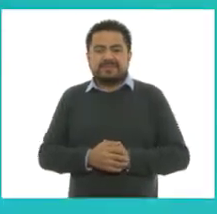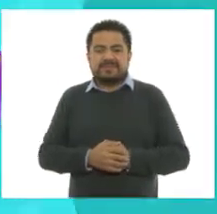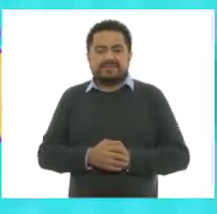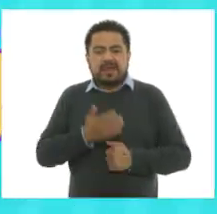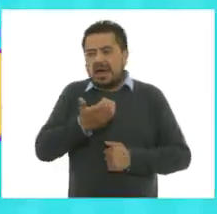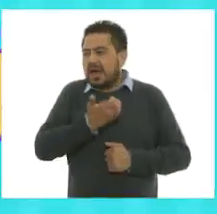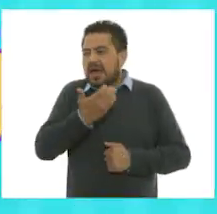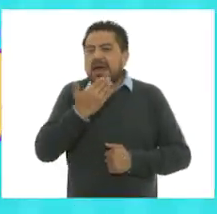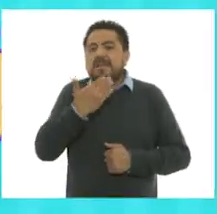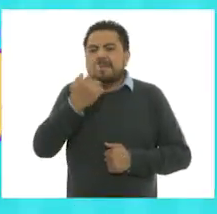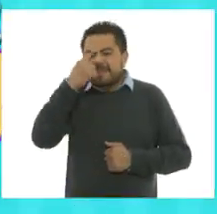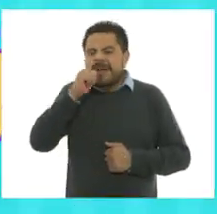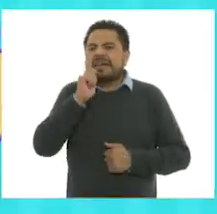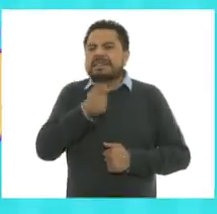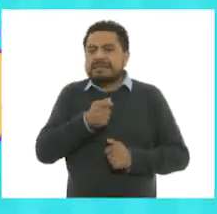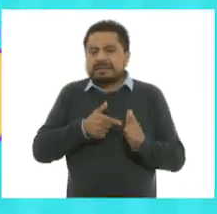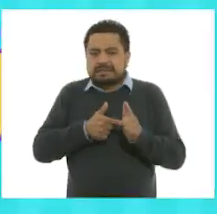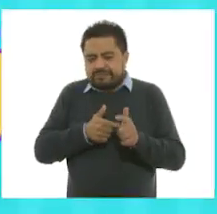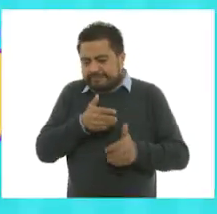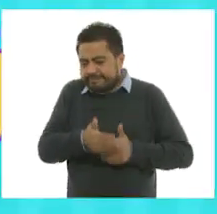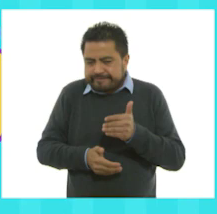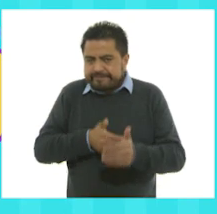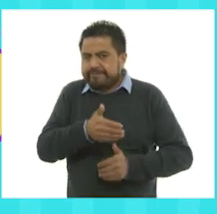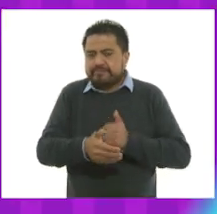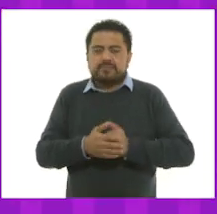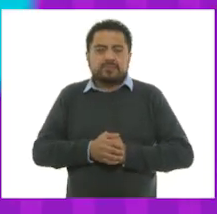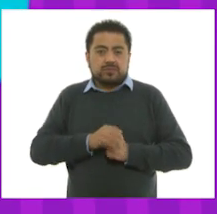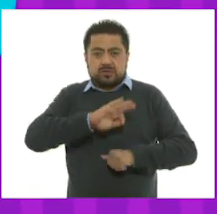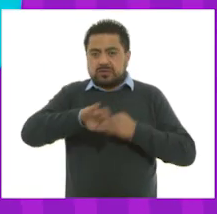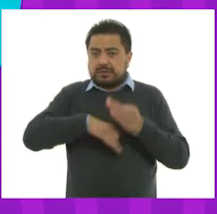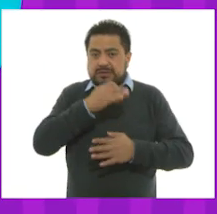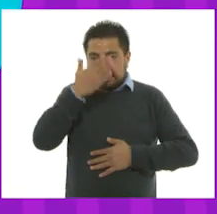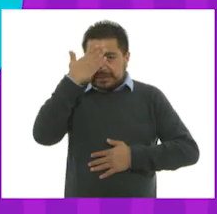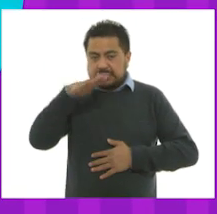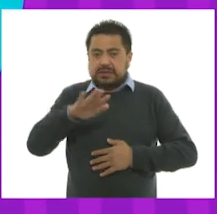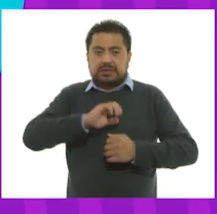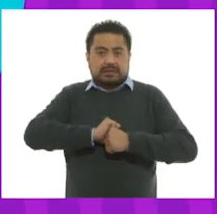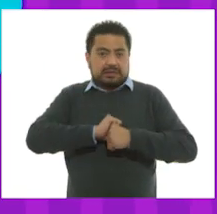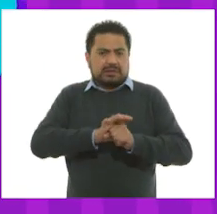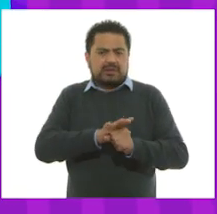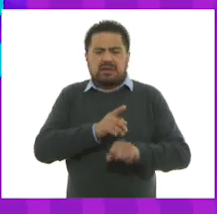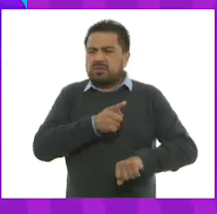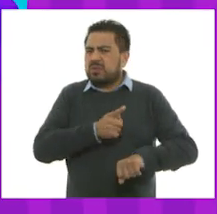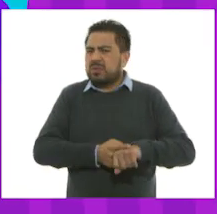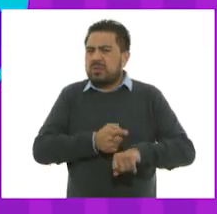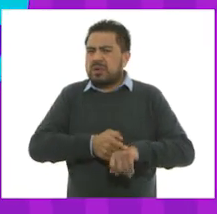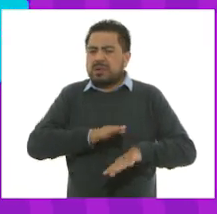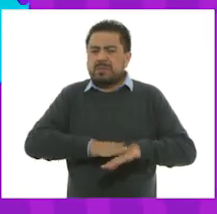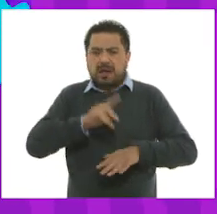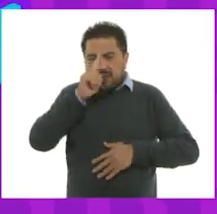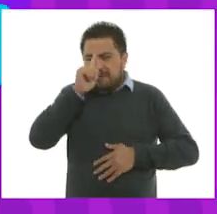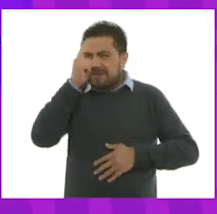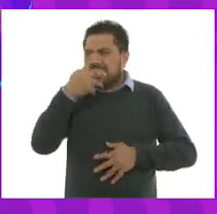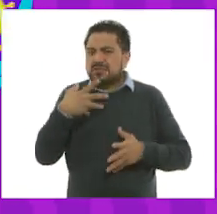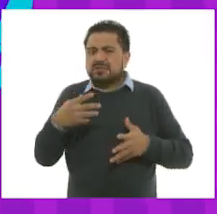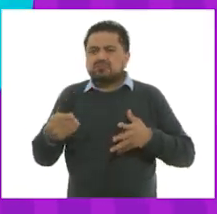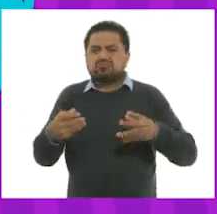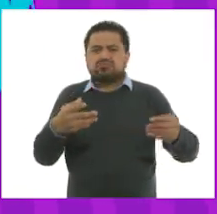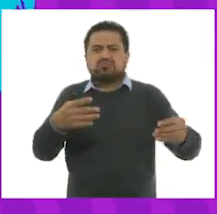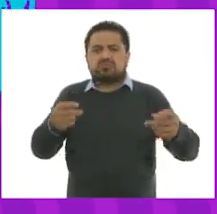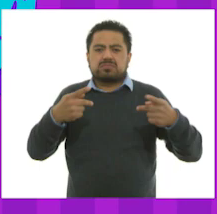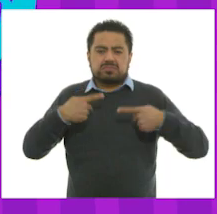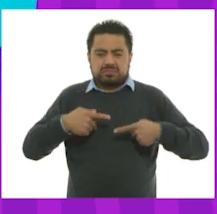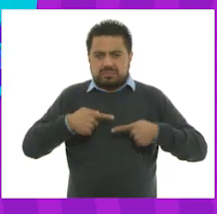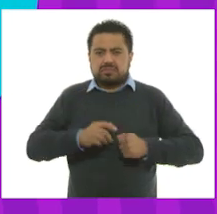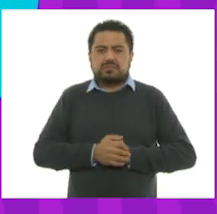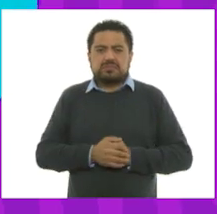Buenas prácticas para seguir adelante. Como todos sabemos, la COVID-19 es una enfermedad que se contagia muy fácilmente entre las